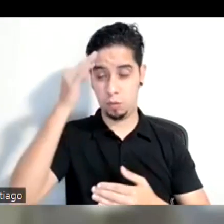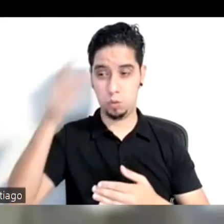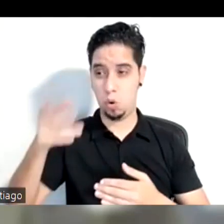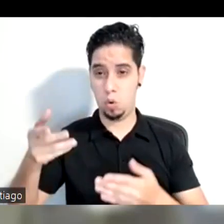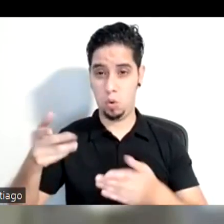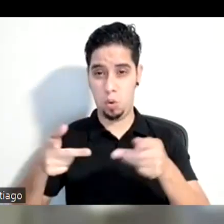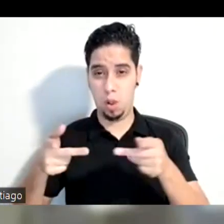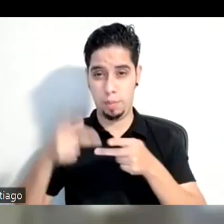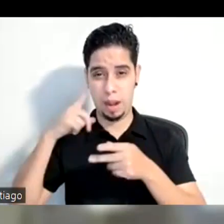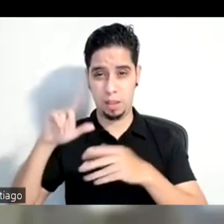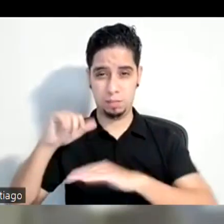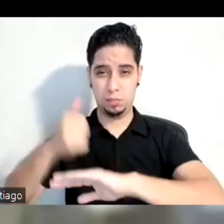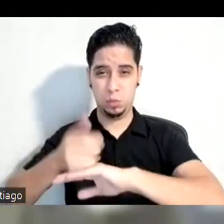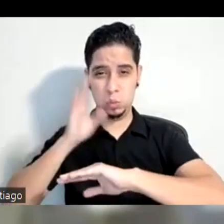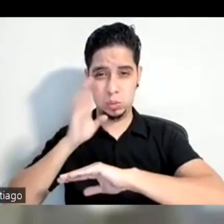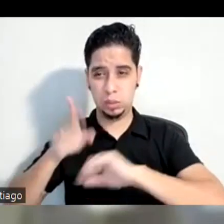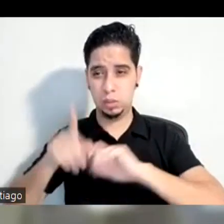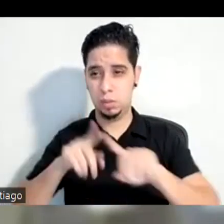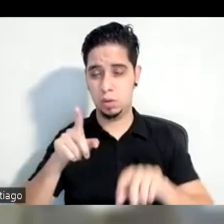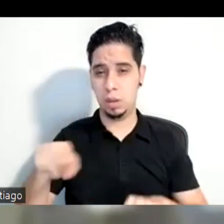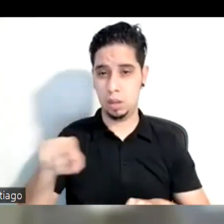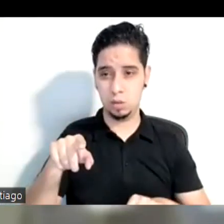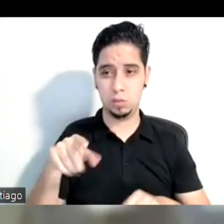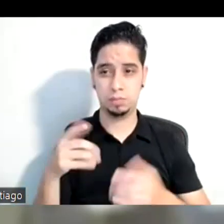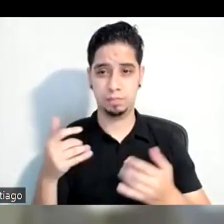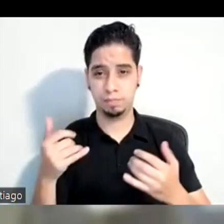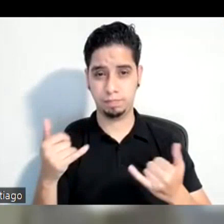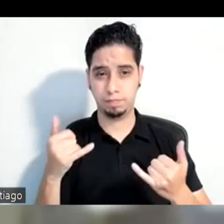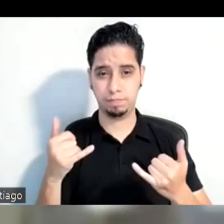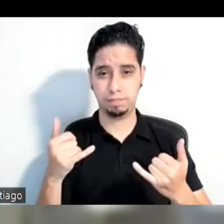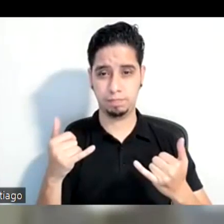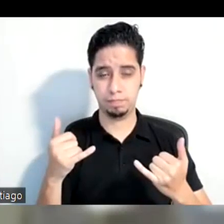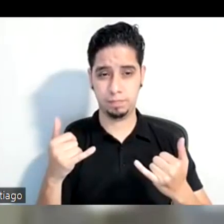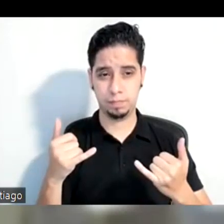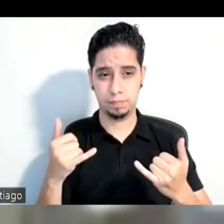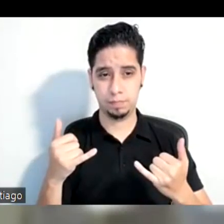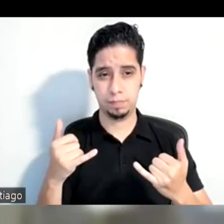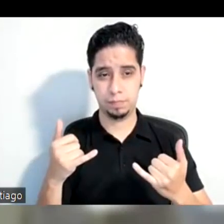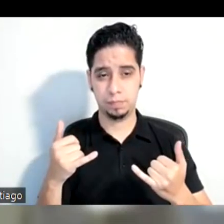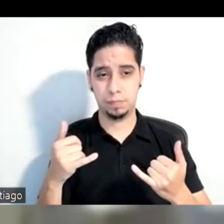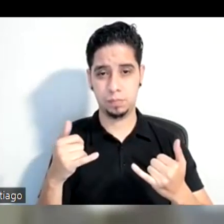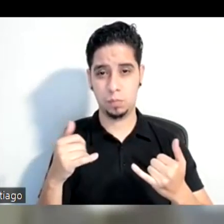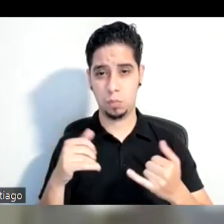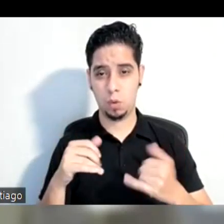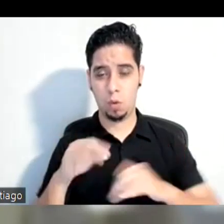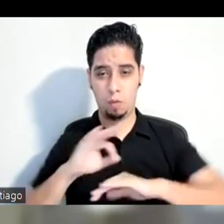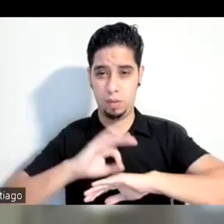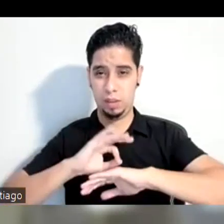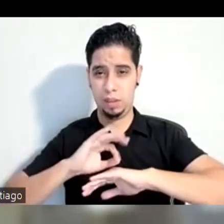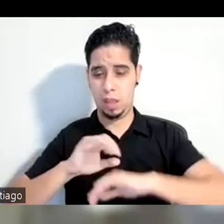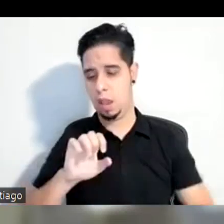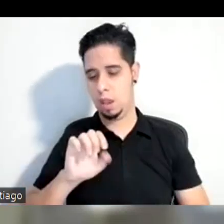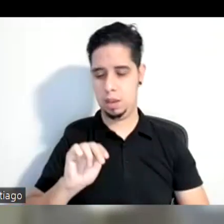propio, pero está en sus pininos, ¿verdad? Es una oficina enlace. Vamos a explicar un